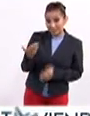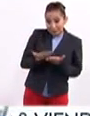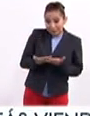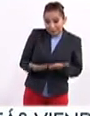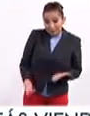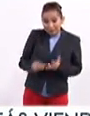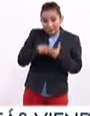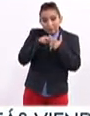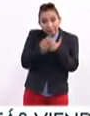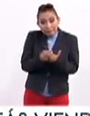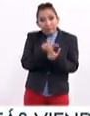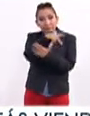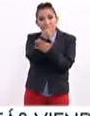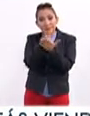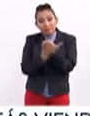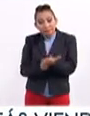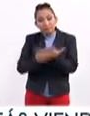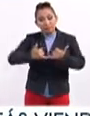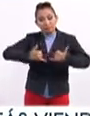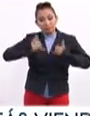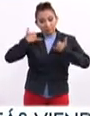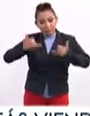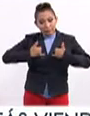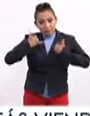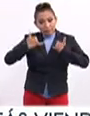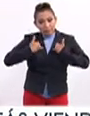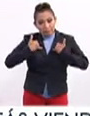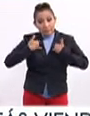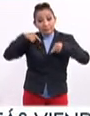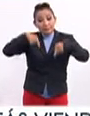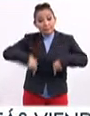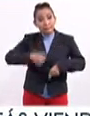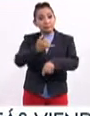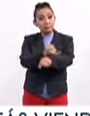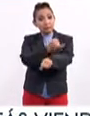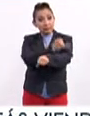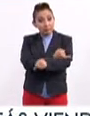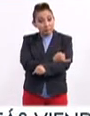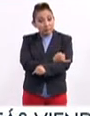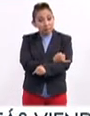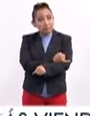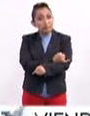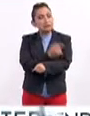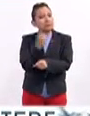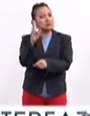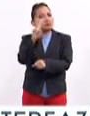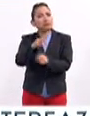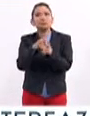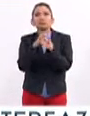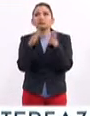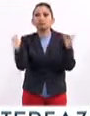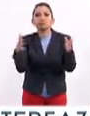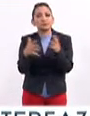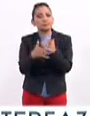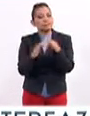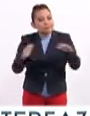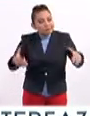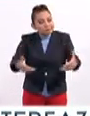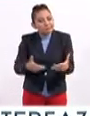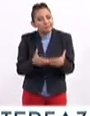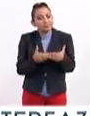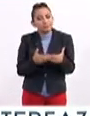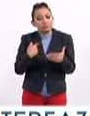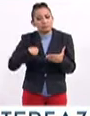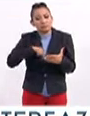hoy arranque el programa de jóvenes en Iztapalapa es un gran abrazo